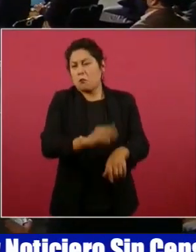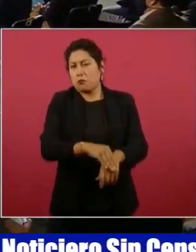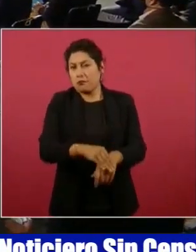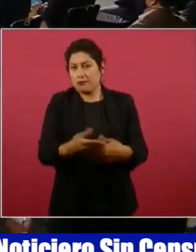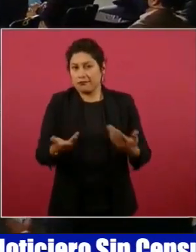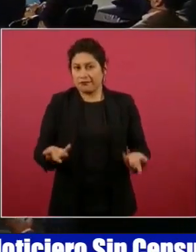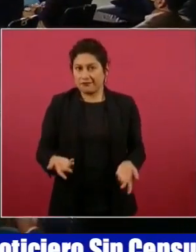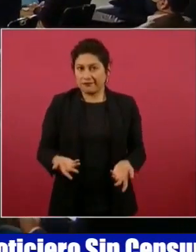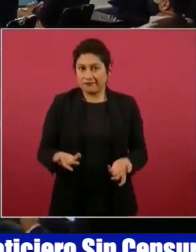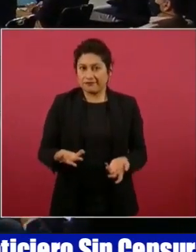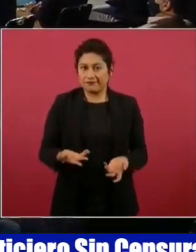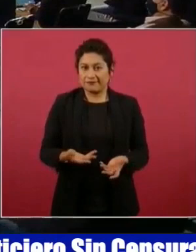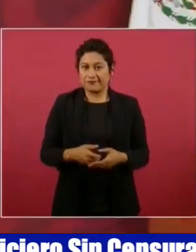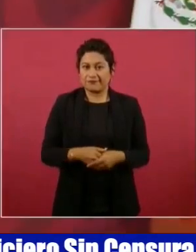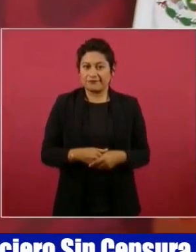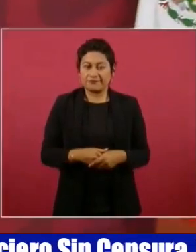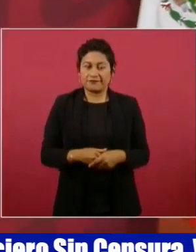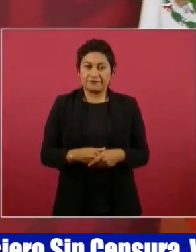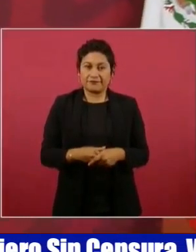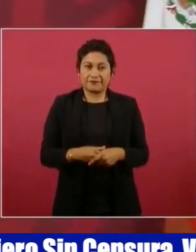todavía antes de que